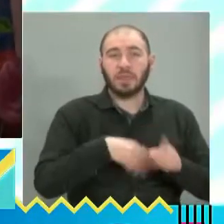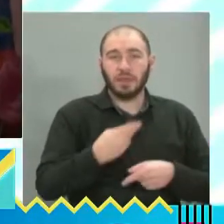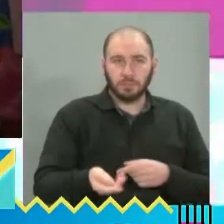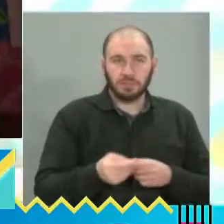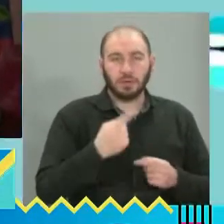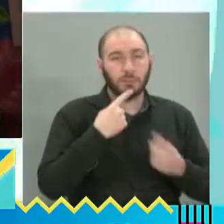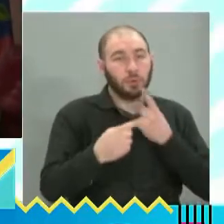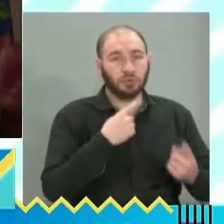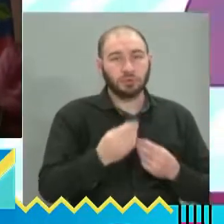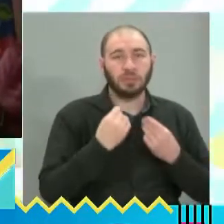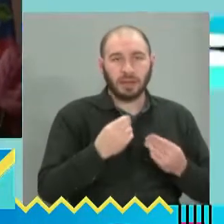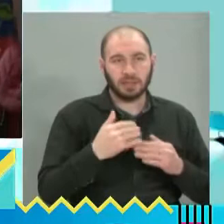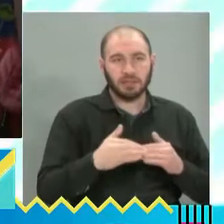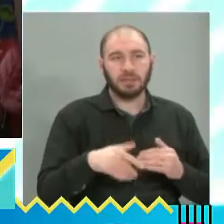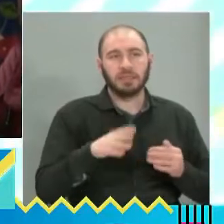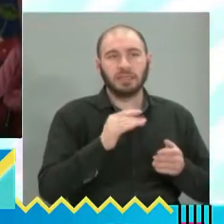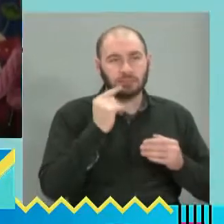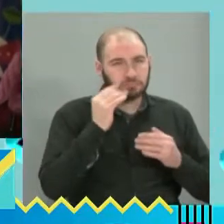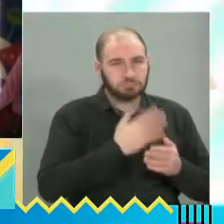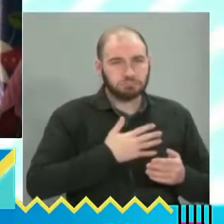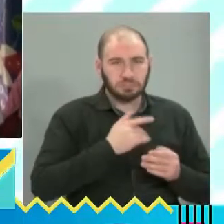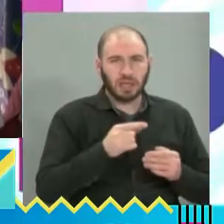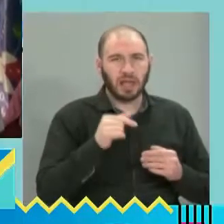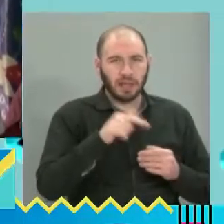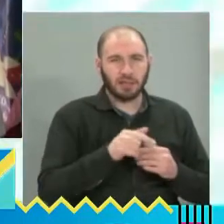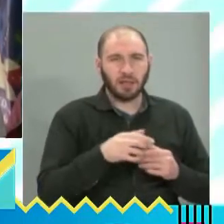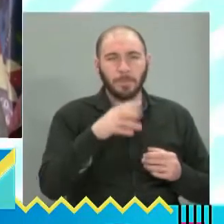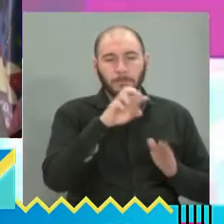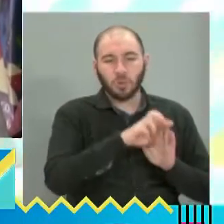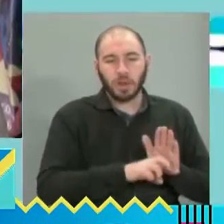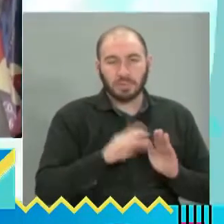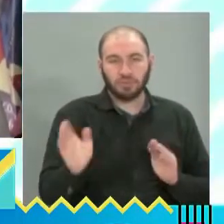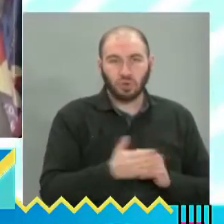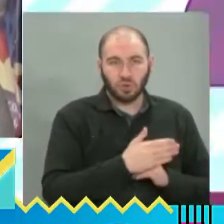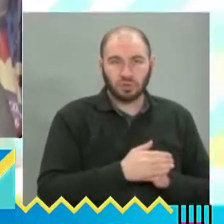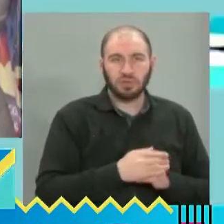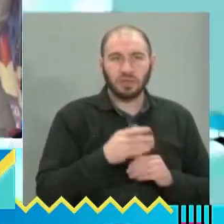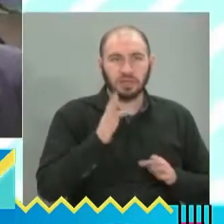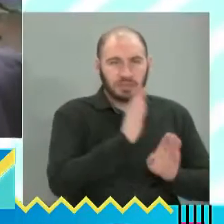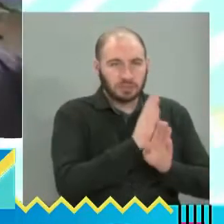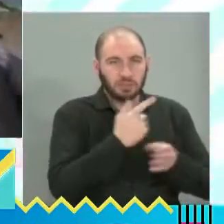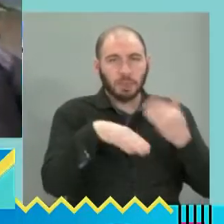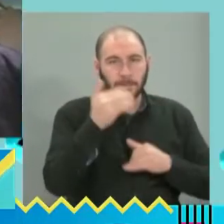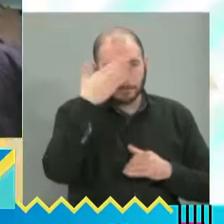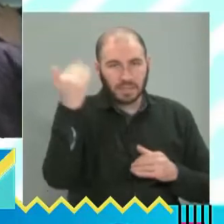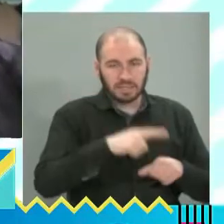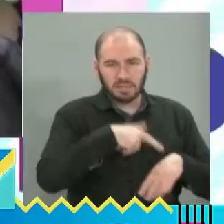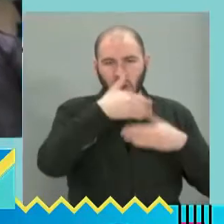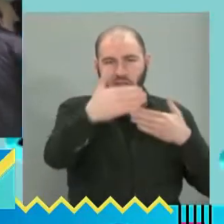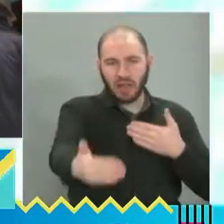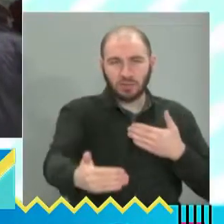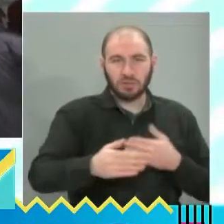haciendo consultas para mantenerlos en cesación. En realidad se ha visto que todos los programas que tienen más seguimiento de los pacientes a largo